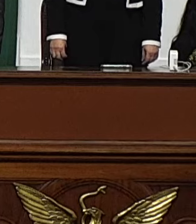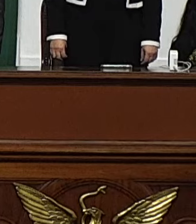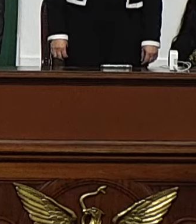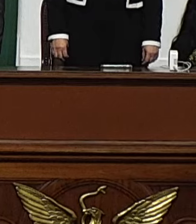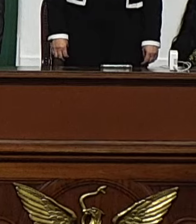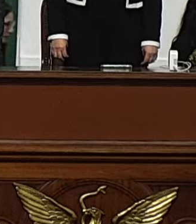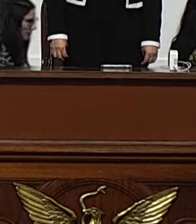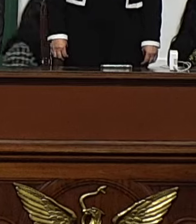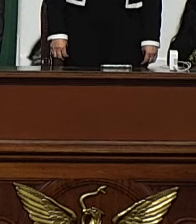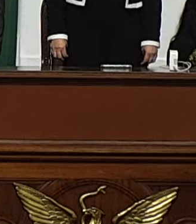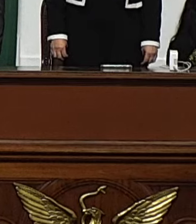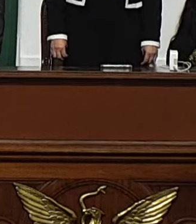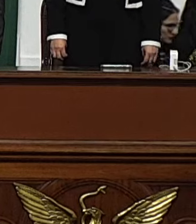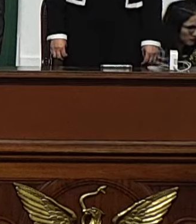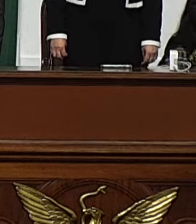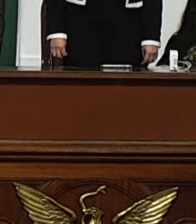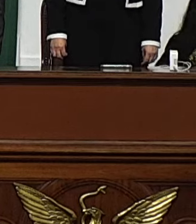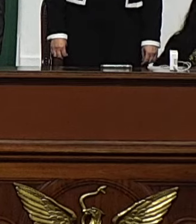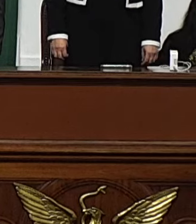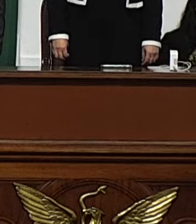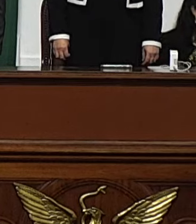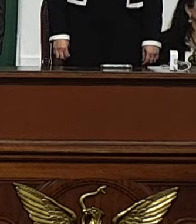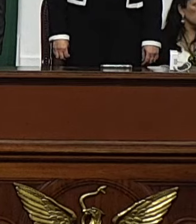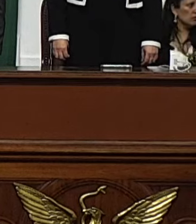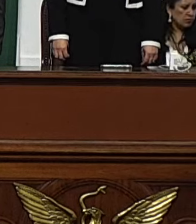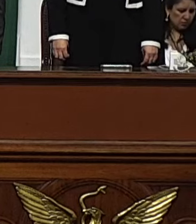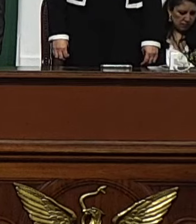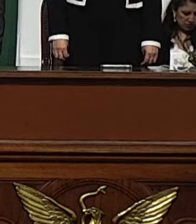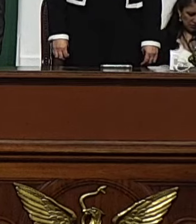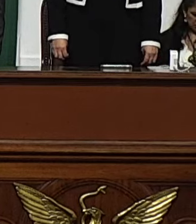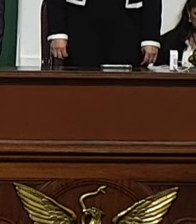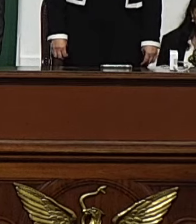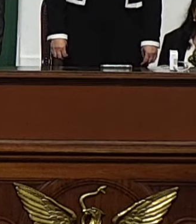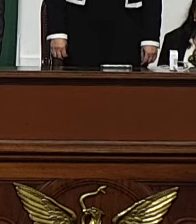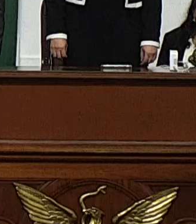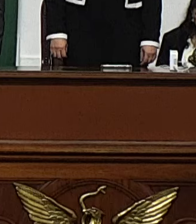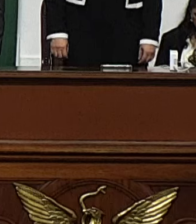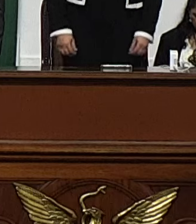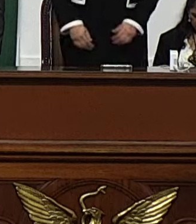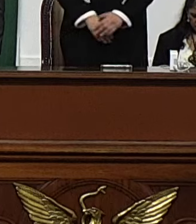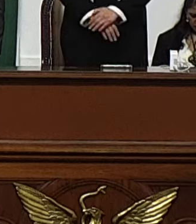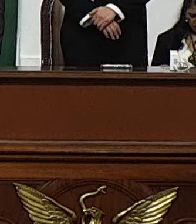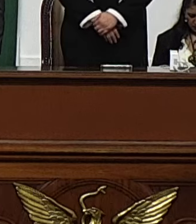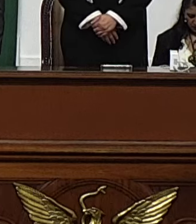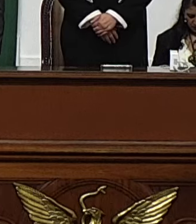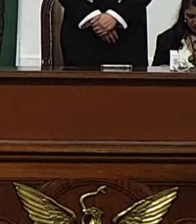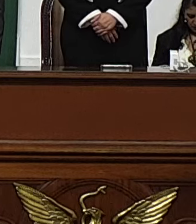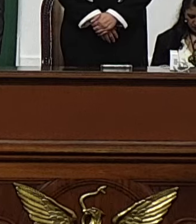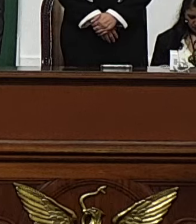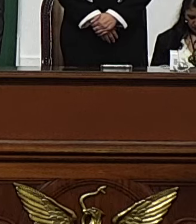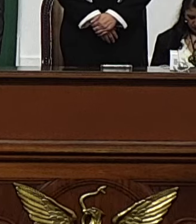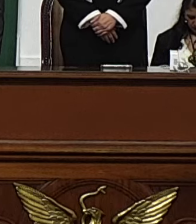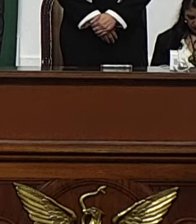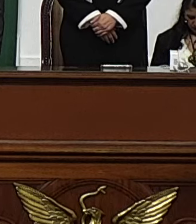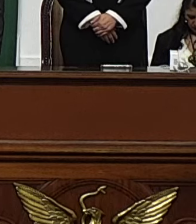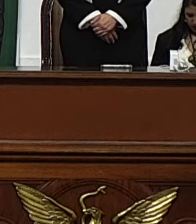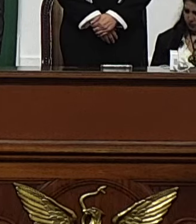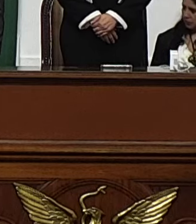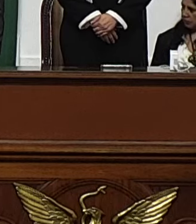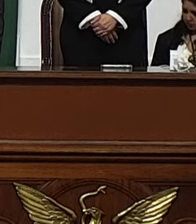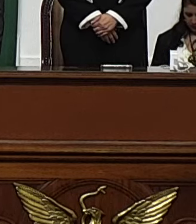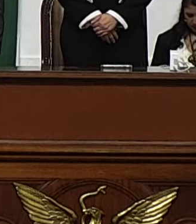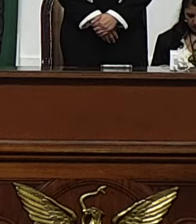El Congreso de la Ciudad de México, correspondiente a la tercera legislatura, se declara